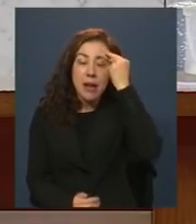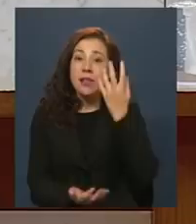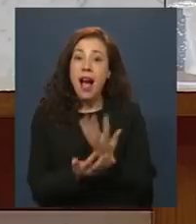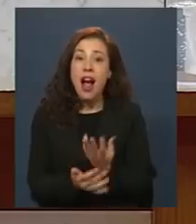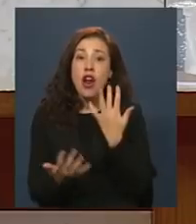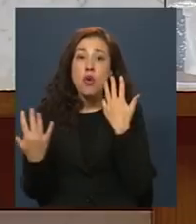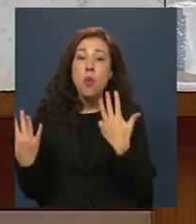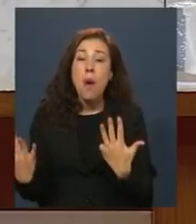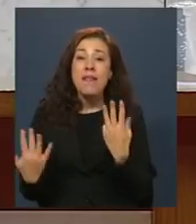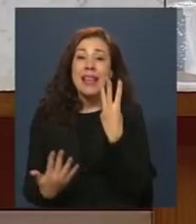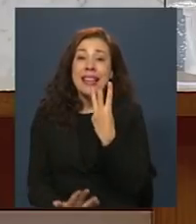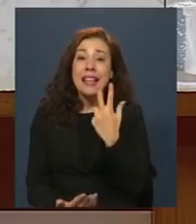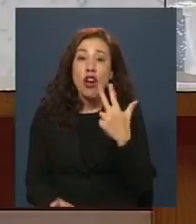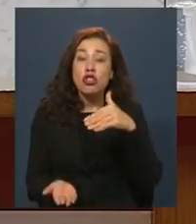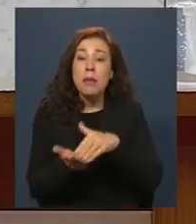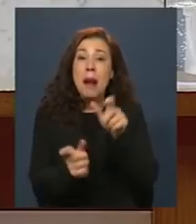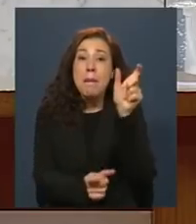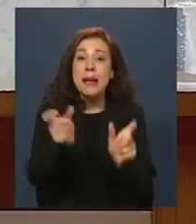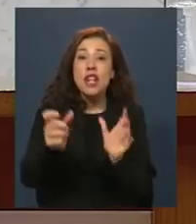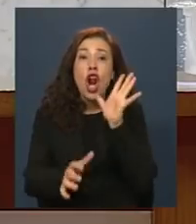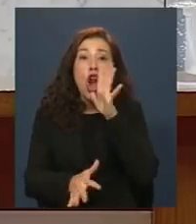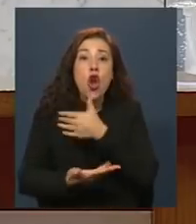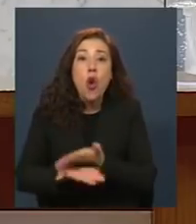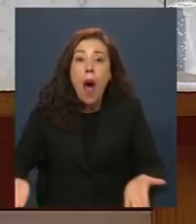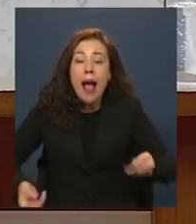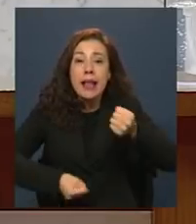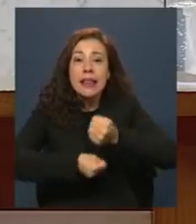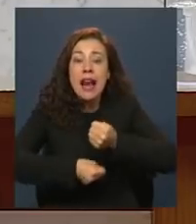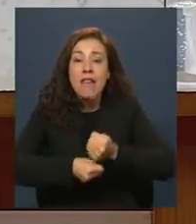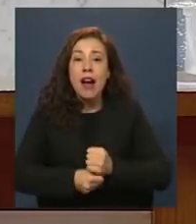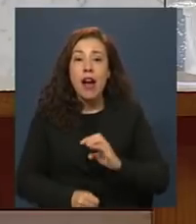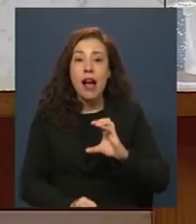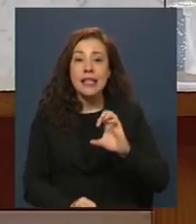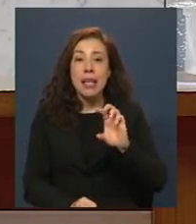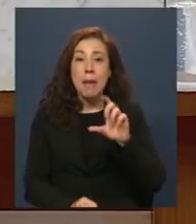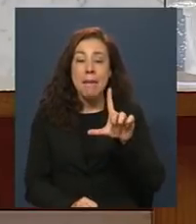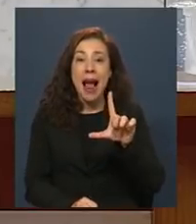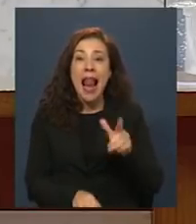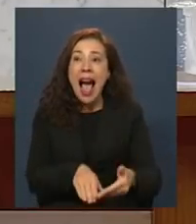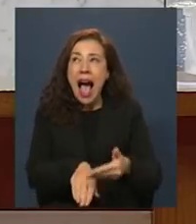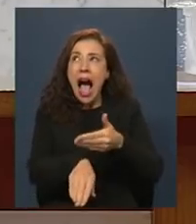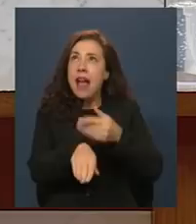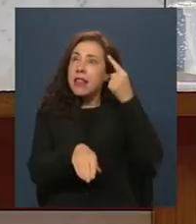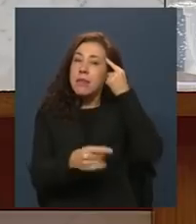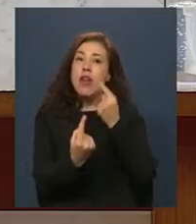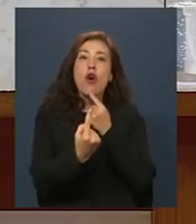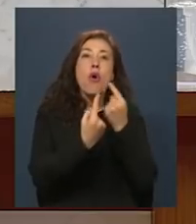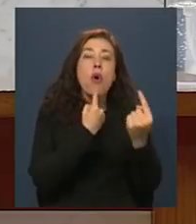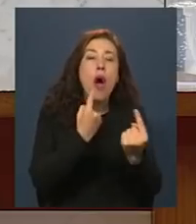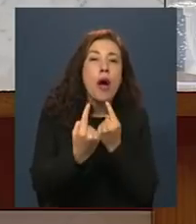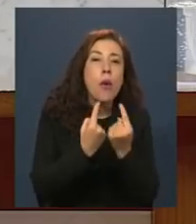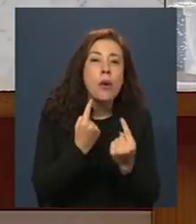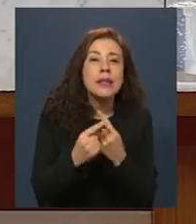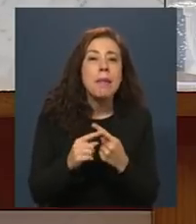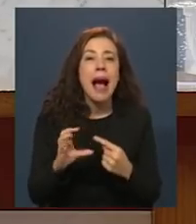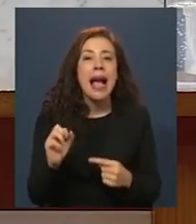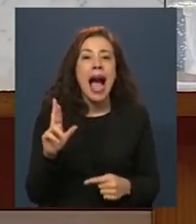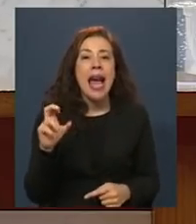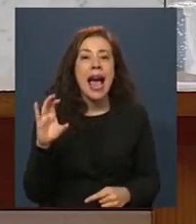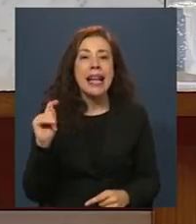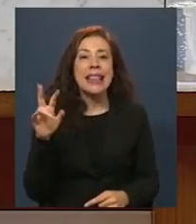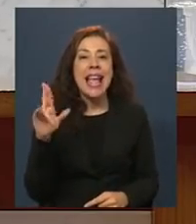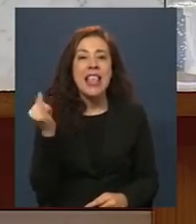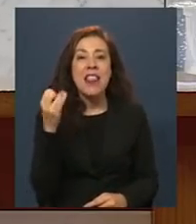marzo había 938.000 personas sin trabajo y la CEPAL adelantándose a la encuesta de caracterización socioeconómica